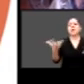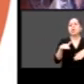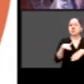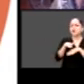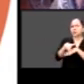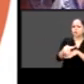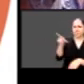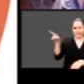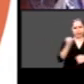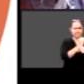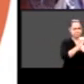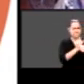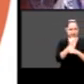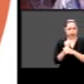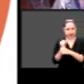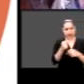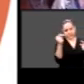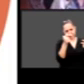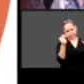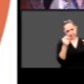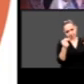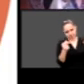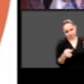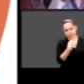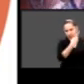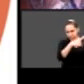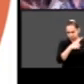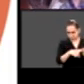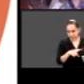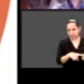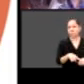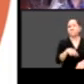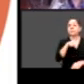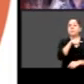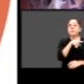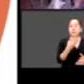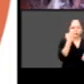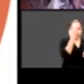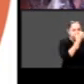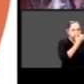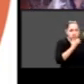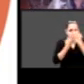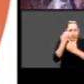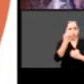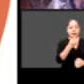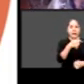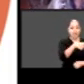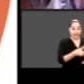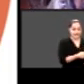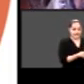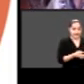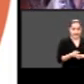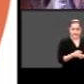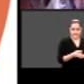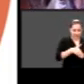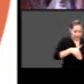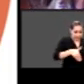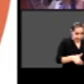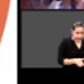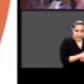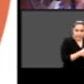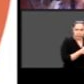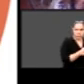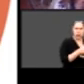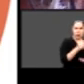esto con el niños mucho mayores que los bebés pero también es